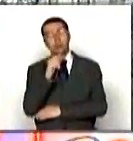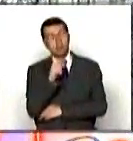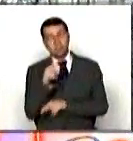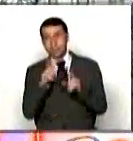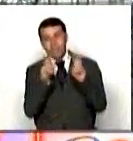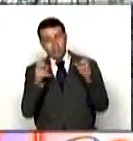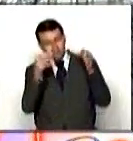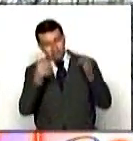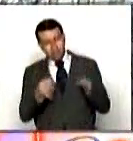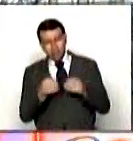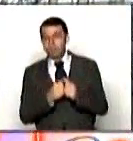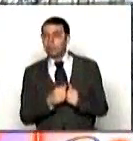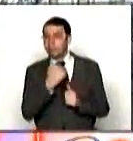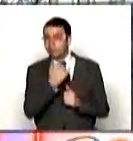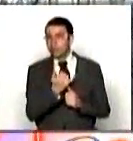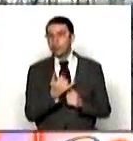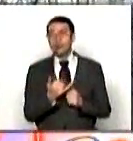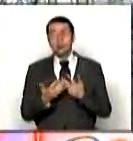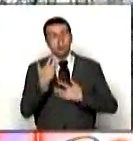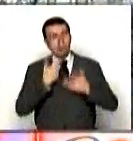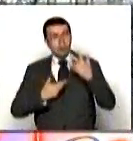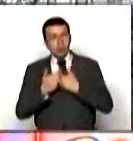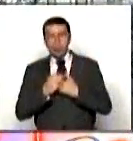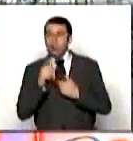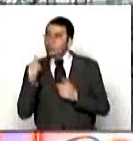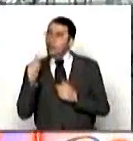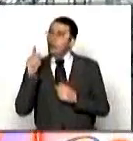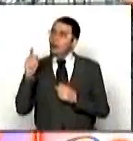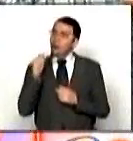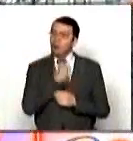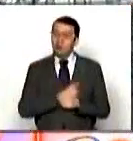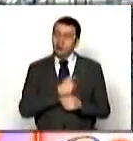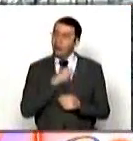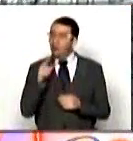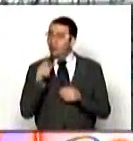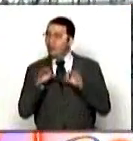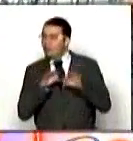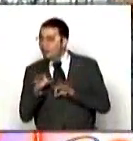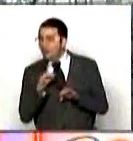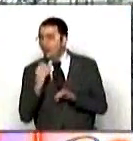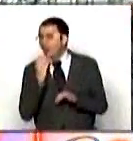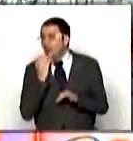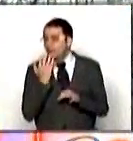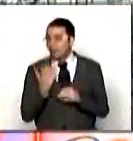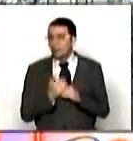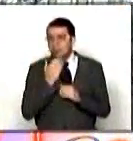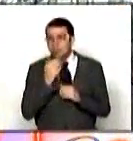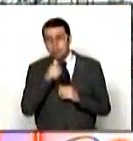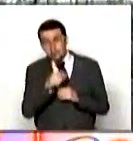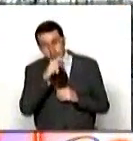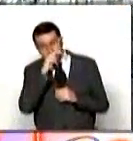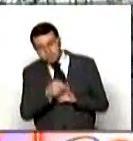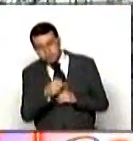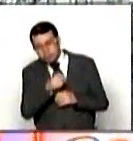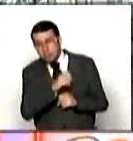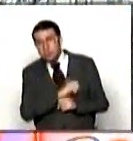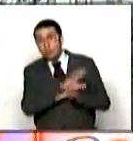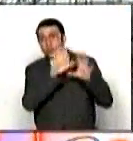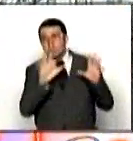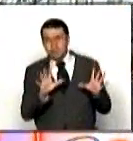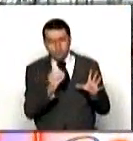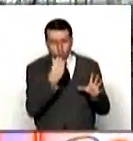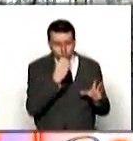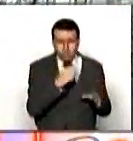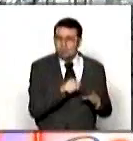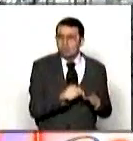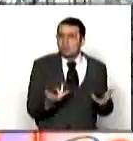de la nutrición y del sistema inmune y demás, que usted nos regale unos ejemplos de cómo debe ser un desayuno para un niño, una lonchera para un